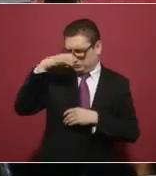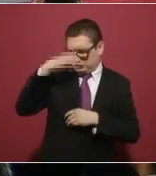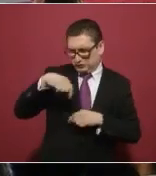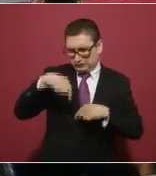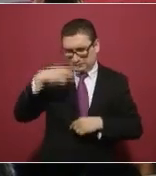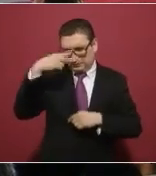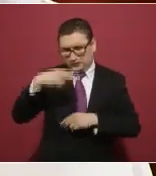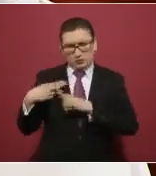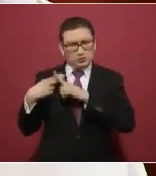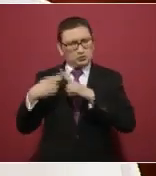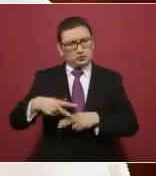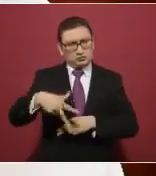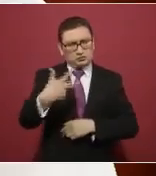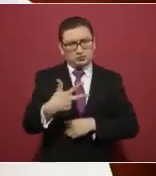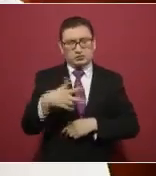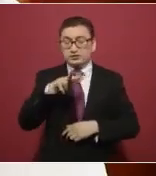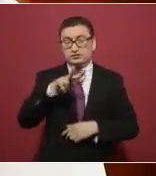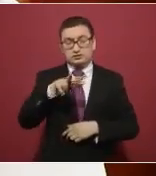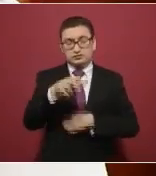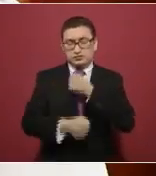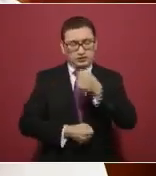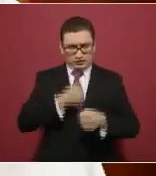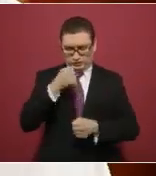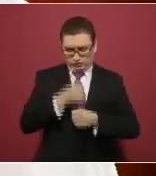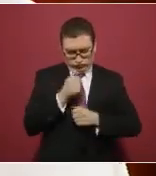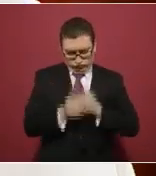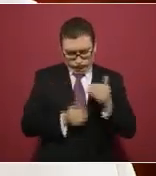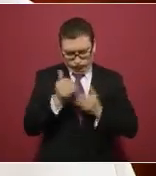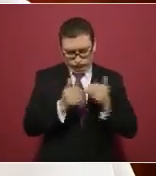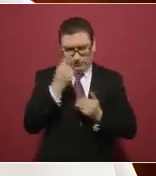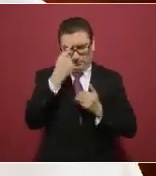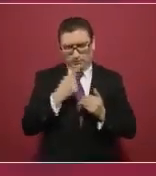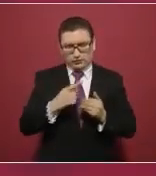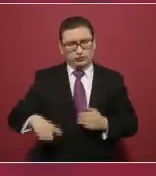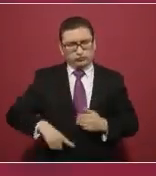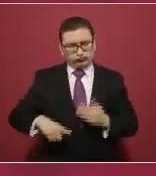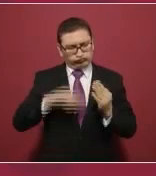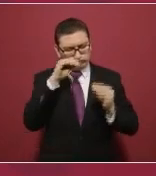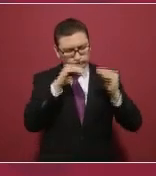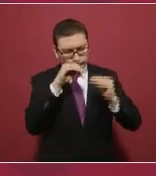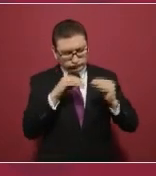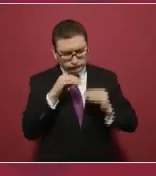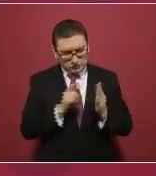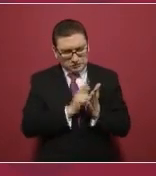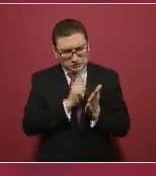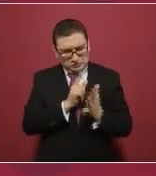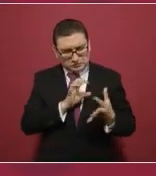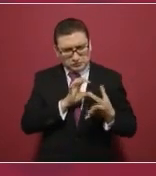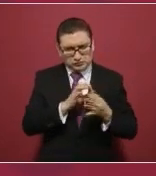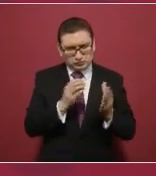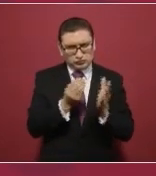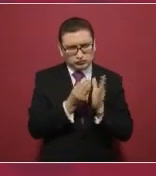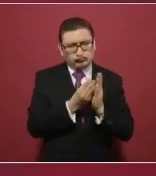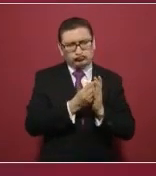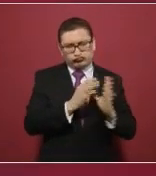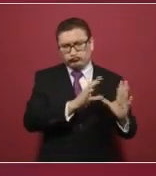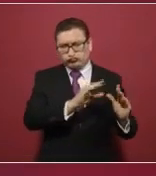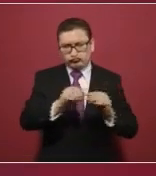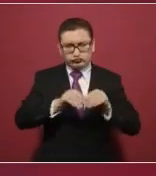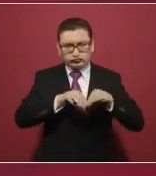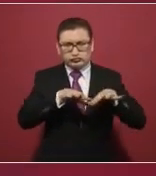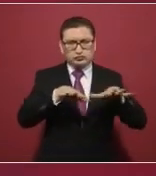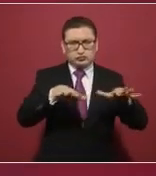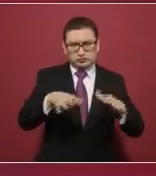largo de los últimos 18 años de procesos de construcción de política pública, armonización legislativa, capacitación, construcción